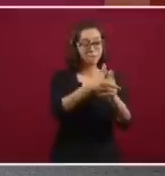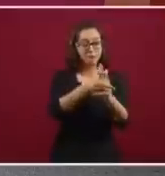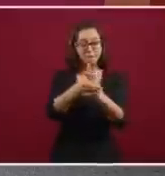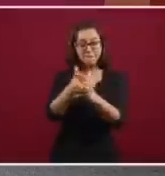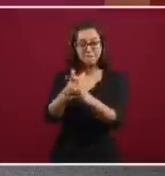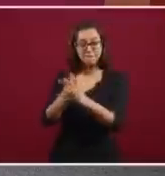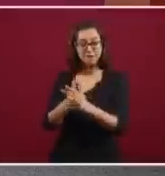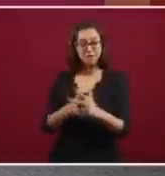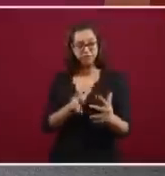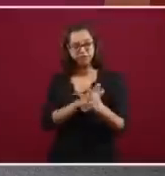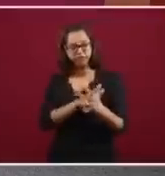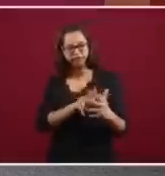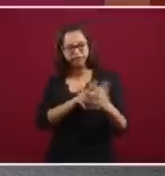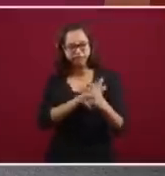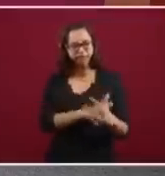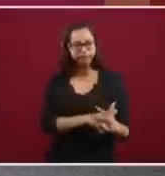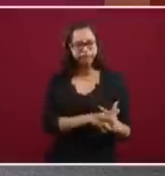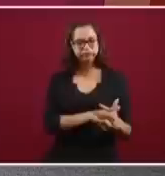en enfrentamiento,